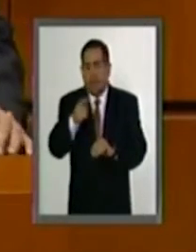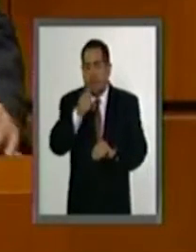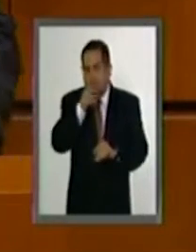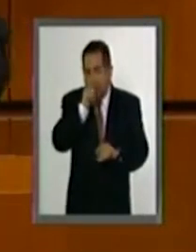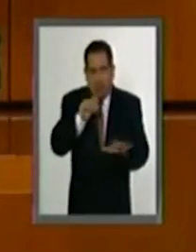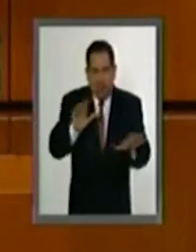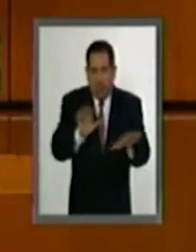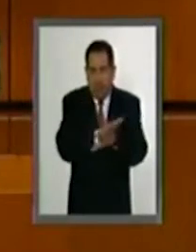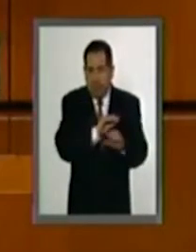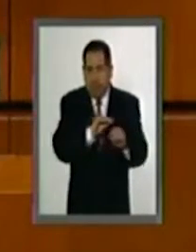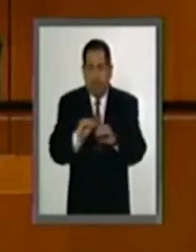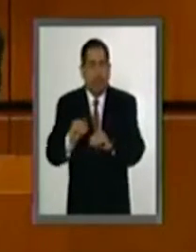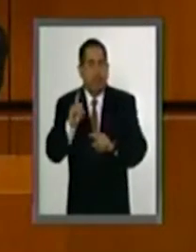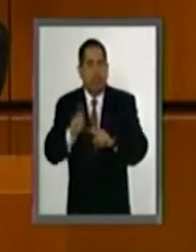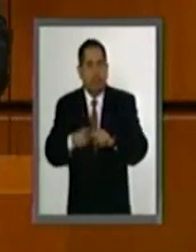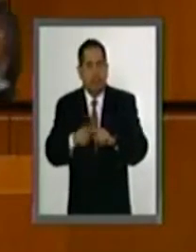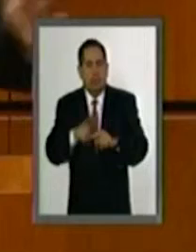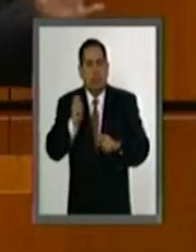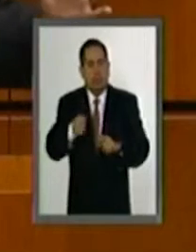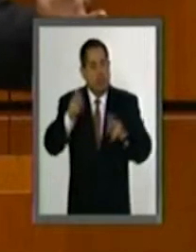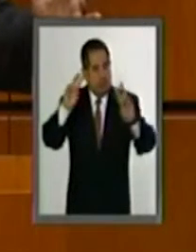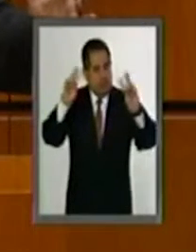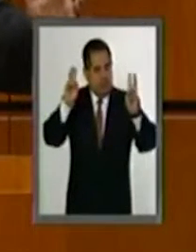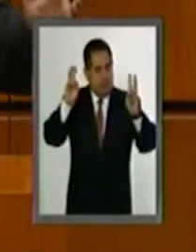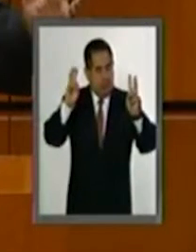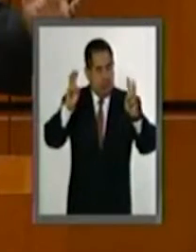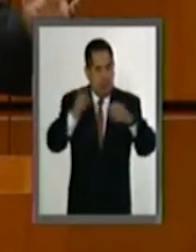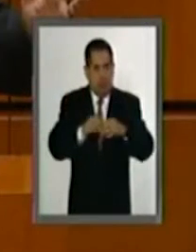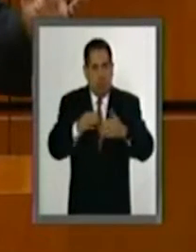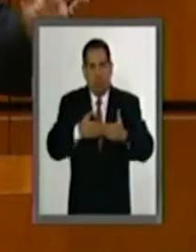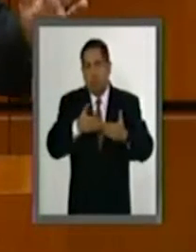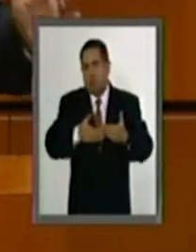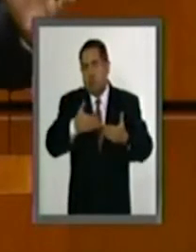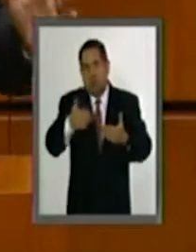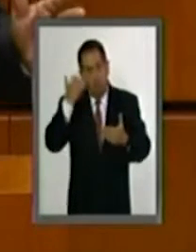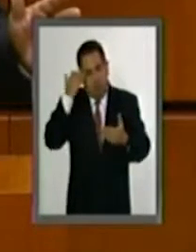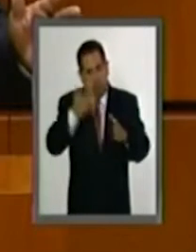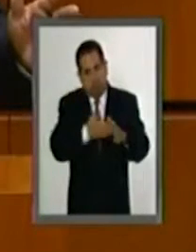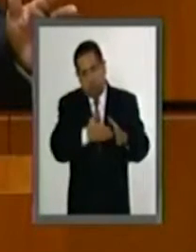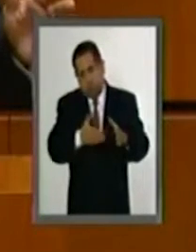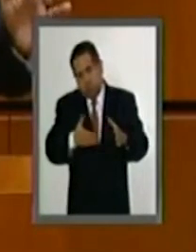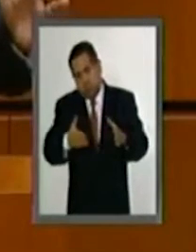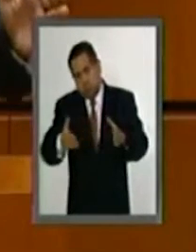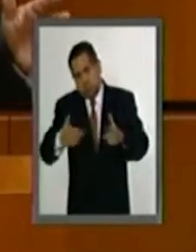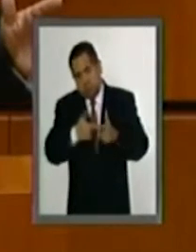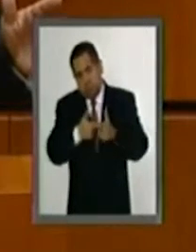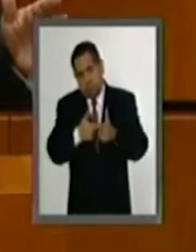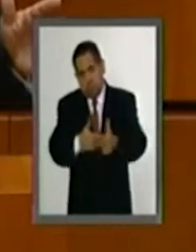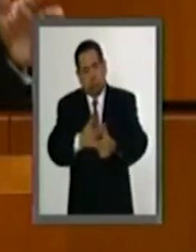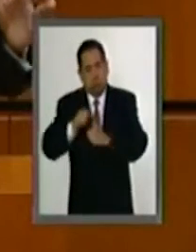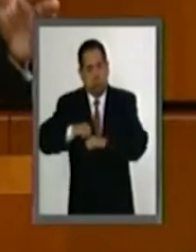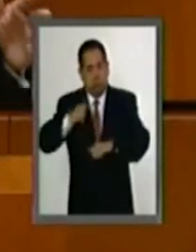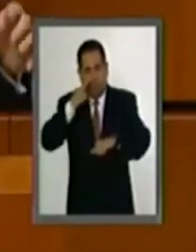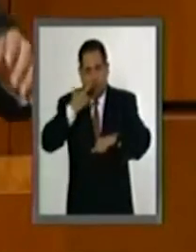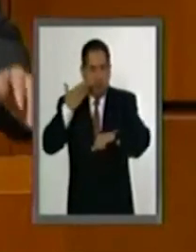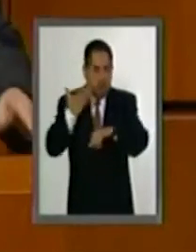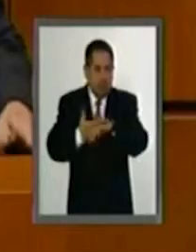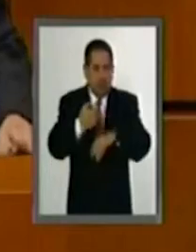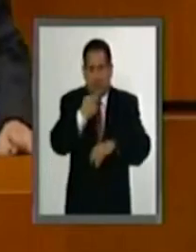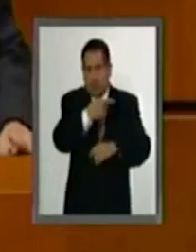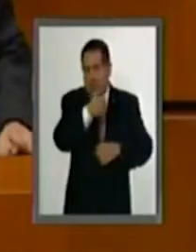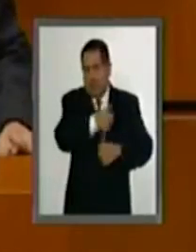inamovilidad tiene que ver con un tema de la prolongación en el ejercicio del cargo de los